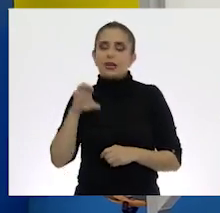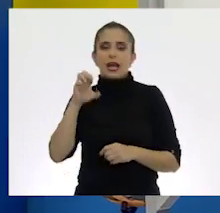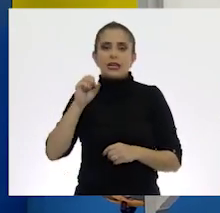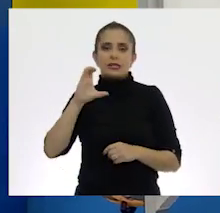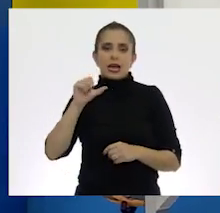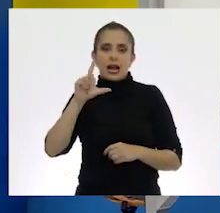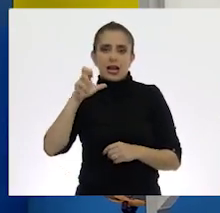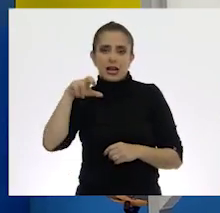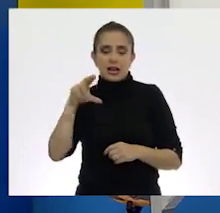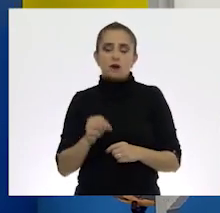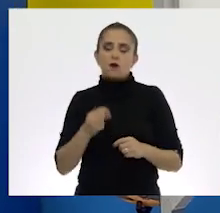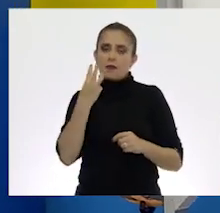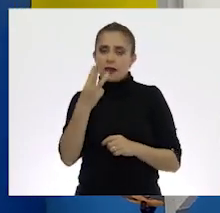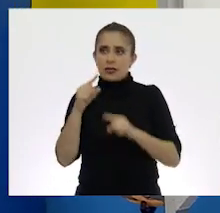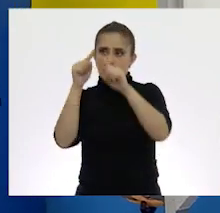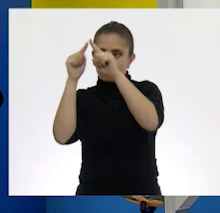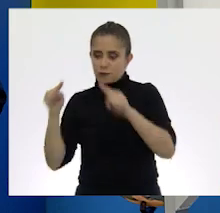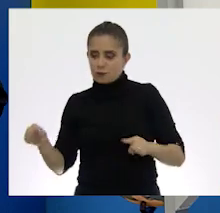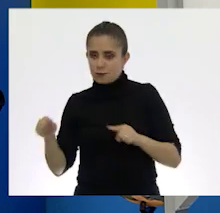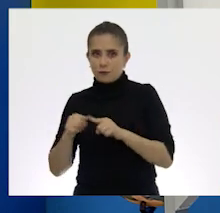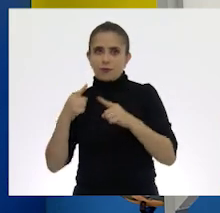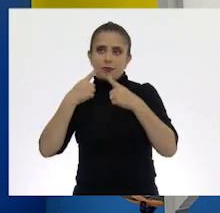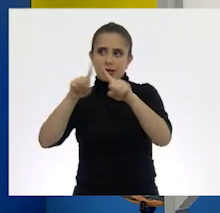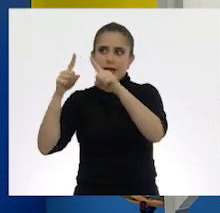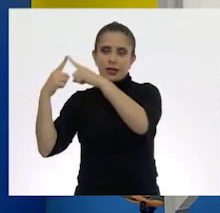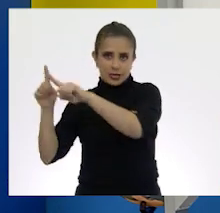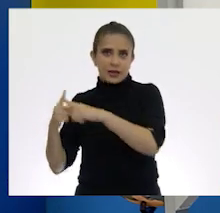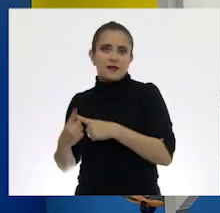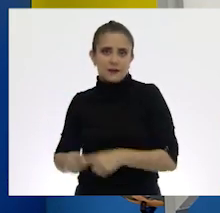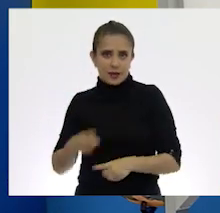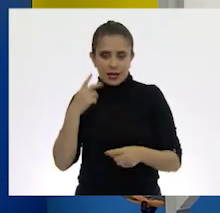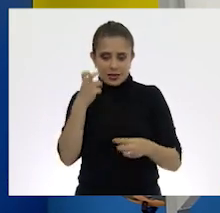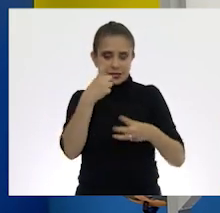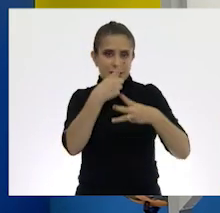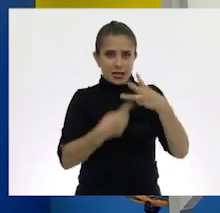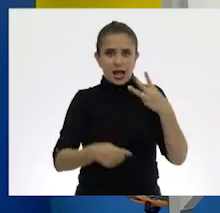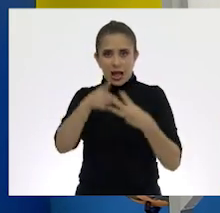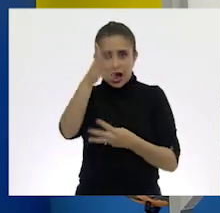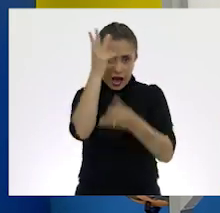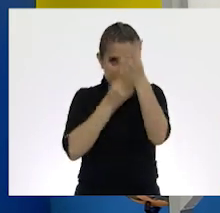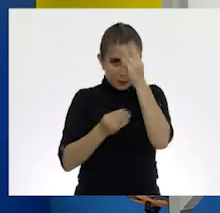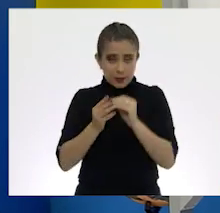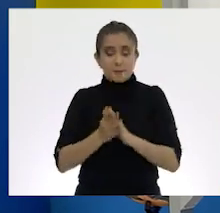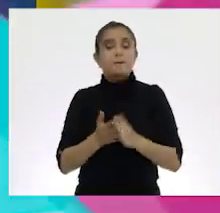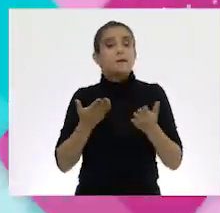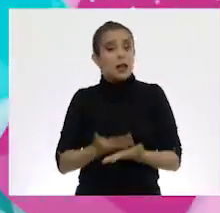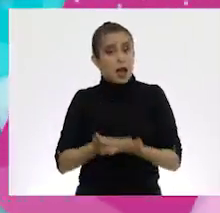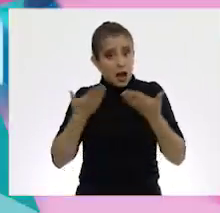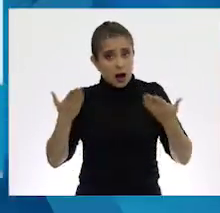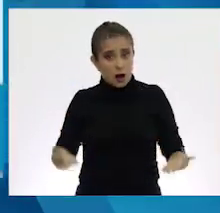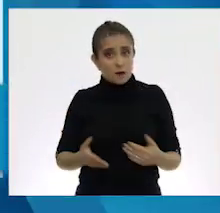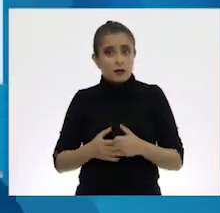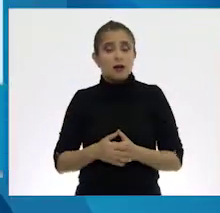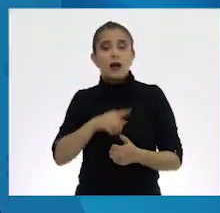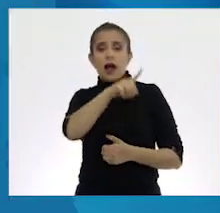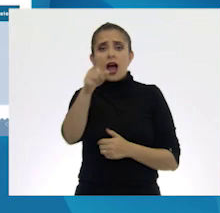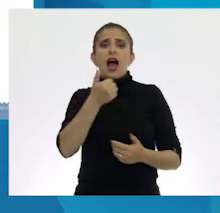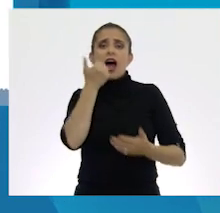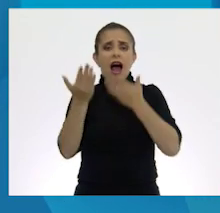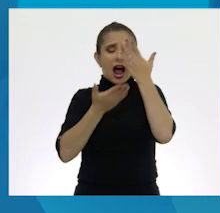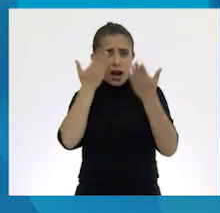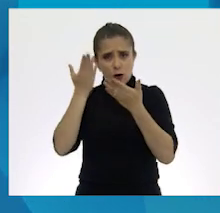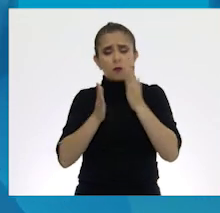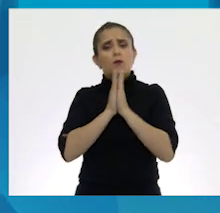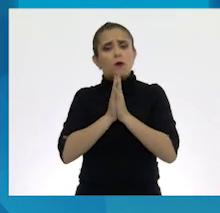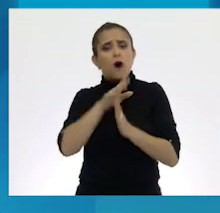miden lo mismo. Pero para reafirmar un poquito lo que hoy hemos podido ver, voy a invitar a nuestros alumnos a que se